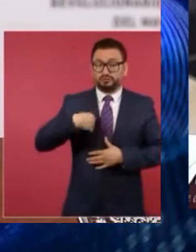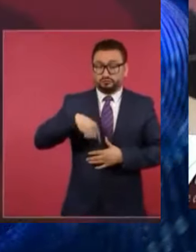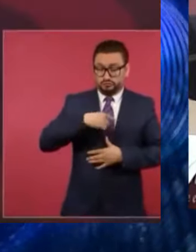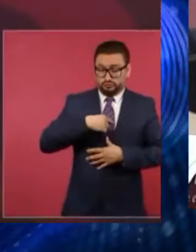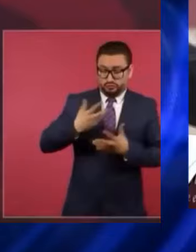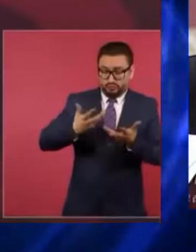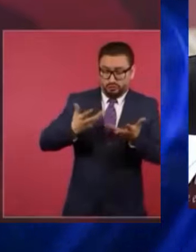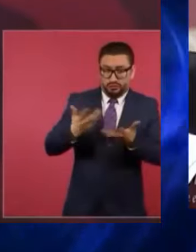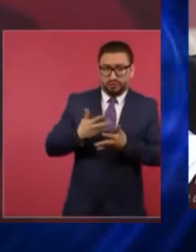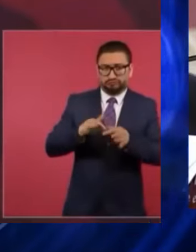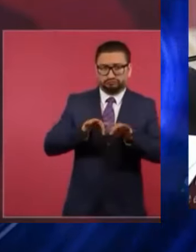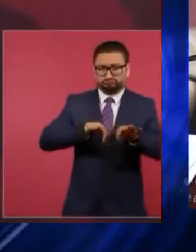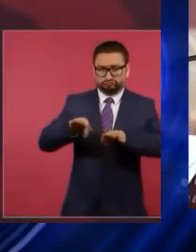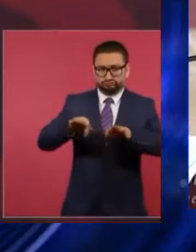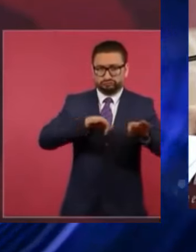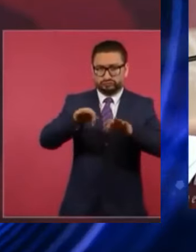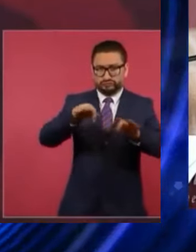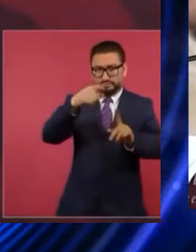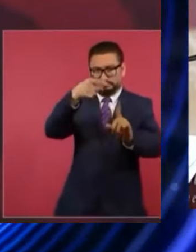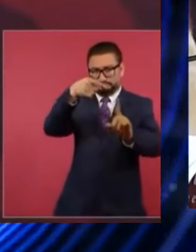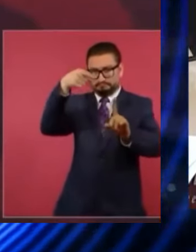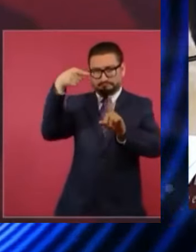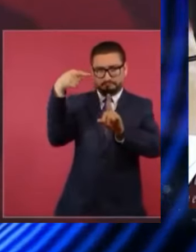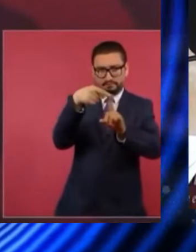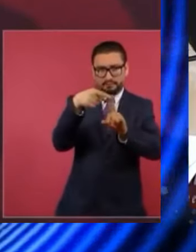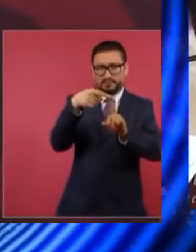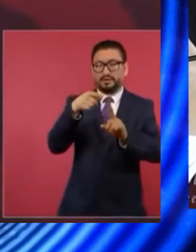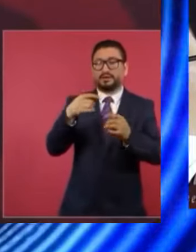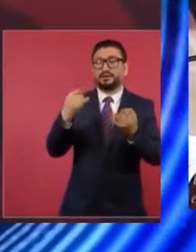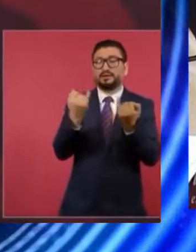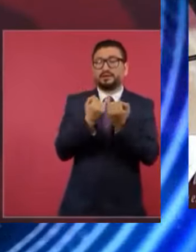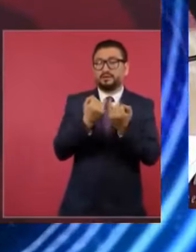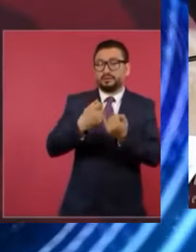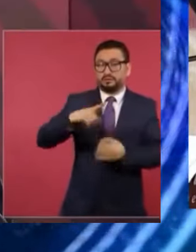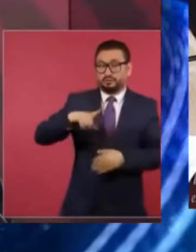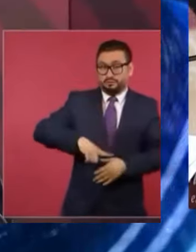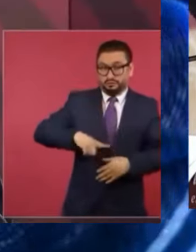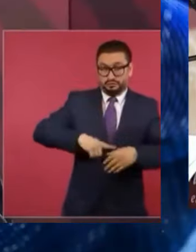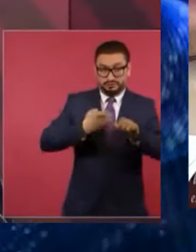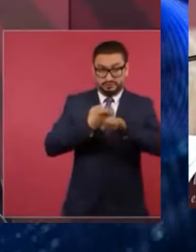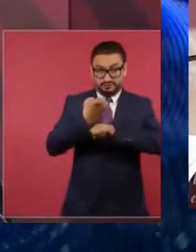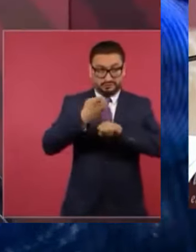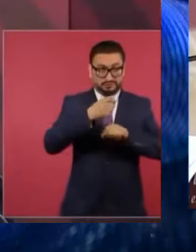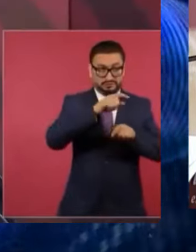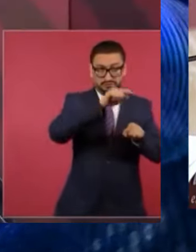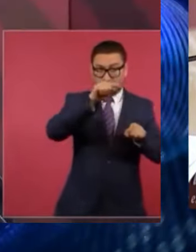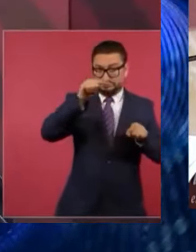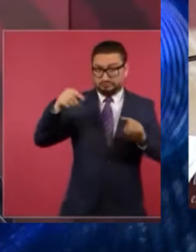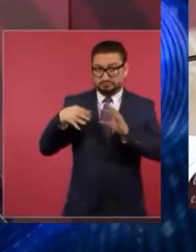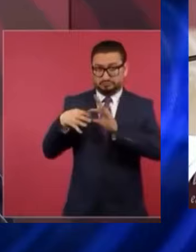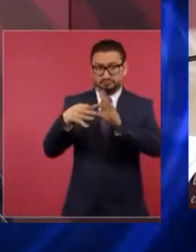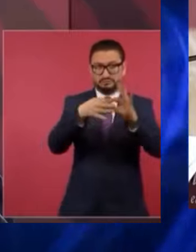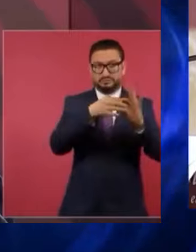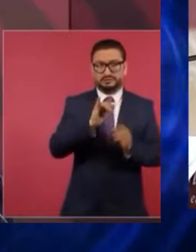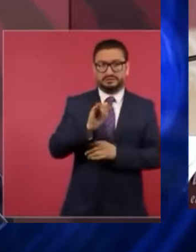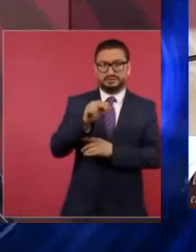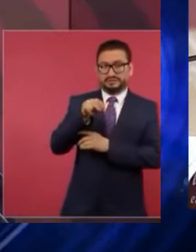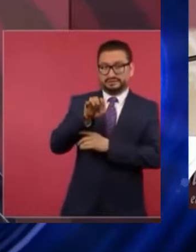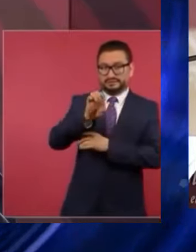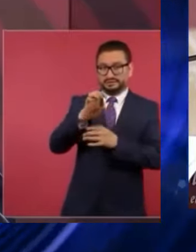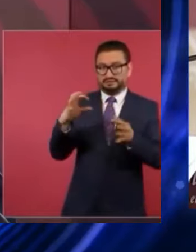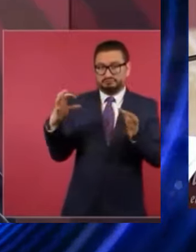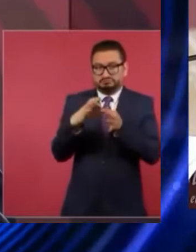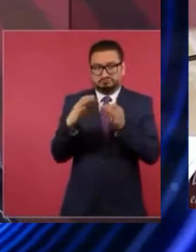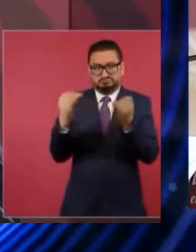trabajando con ese propósito, con los gobiernos estatales y con el INE